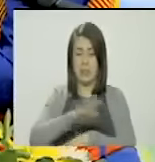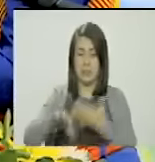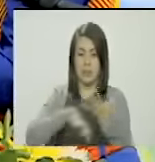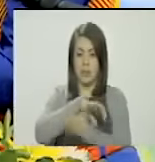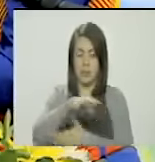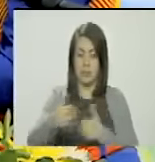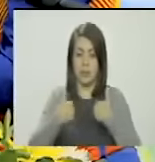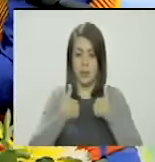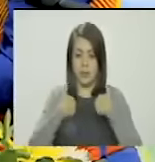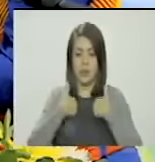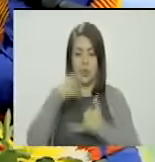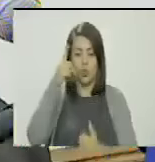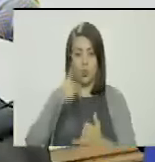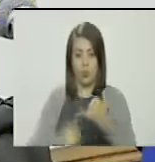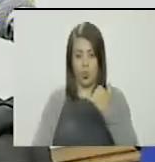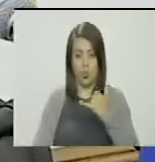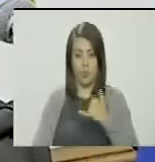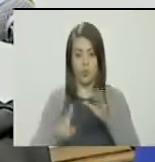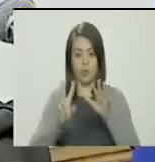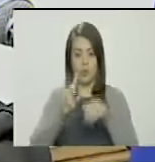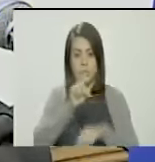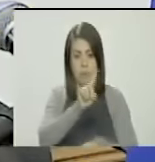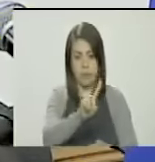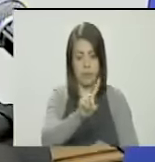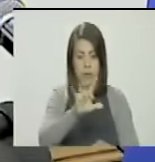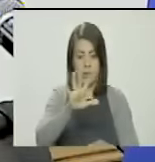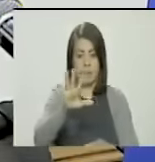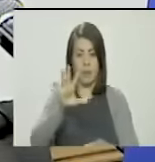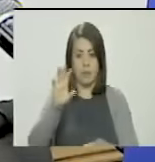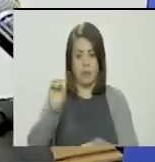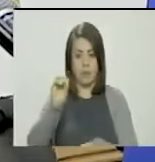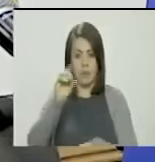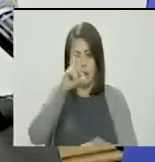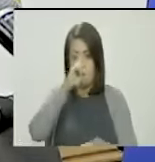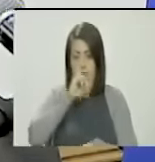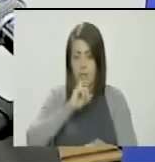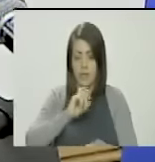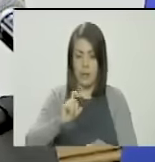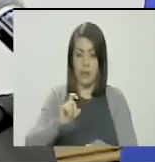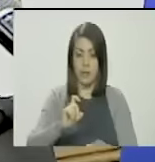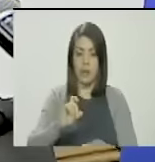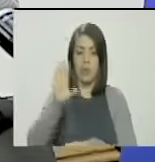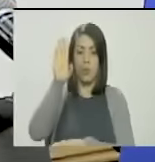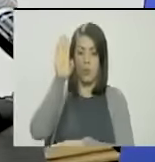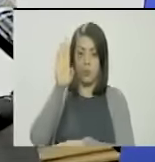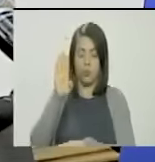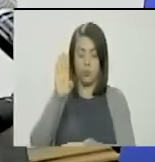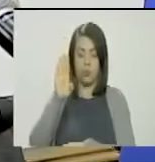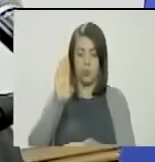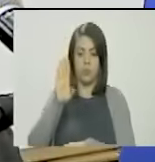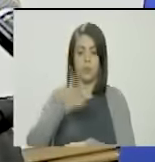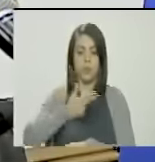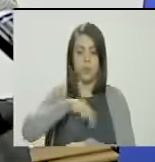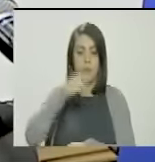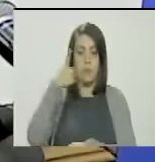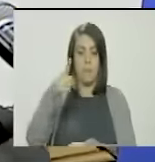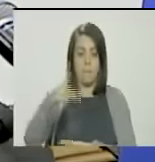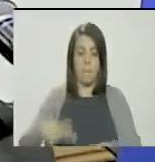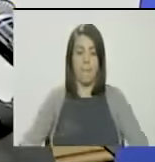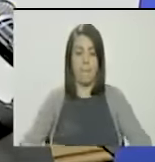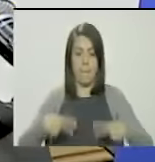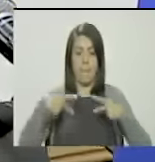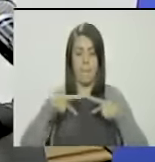agresiones sufridas en los últimos 150 años. Juro por nuestro derecho a la